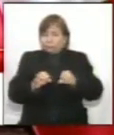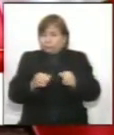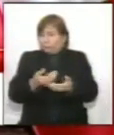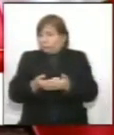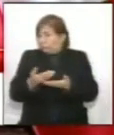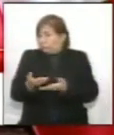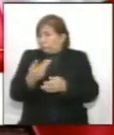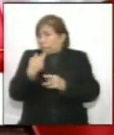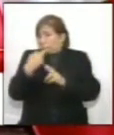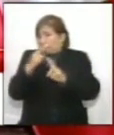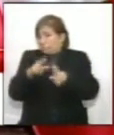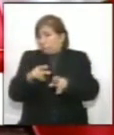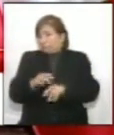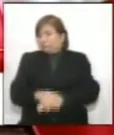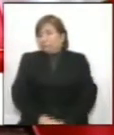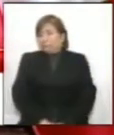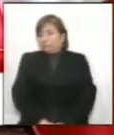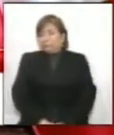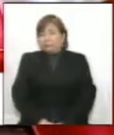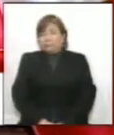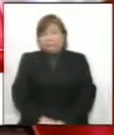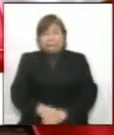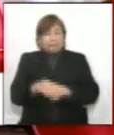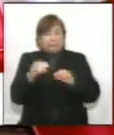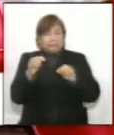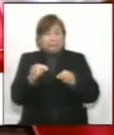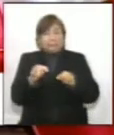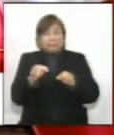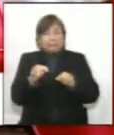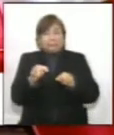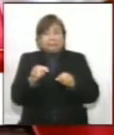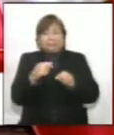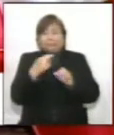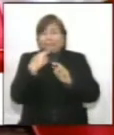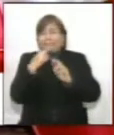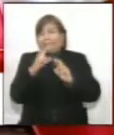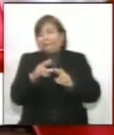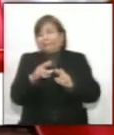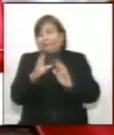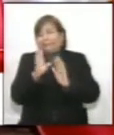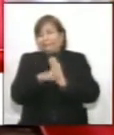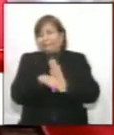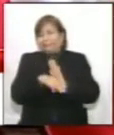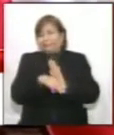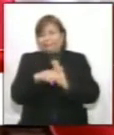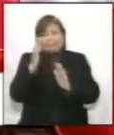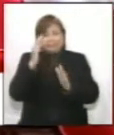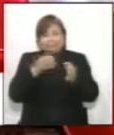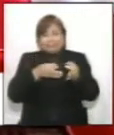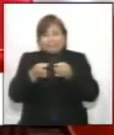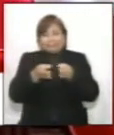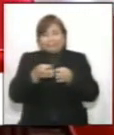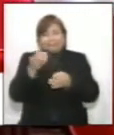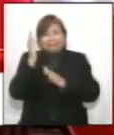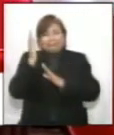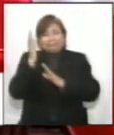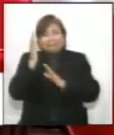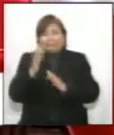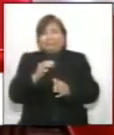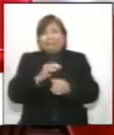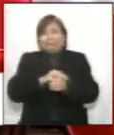dado resultados. Pero que en este caso los resultados nefastos que ha tenido es porque no ha sabido explicar cómo enfrentar